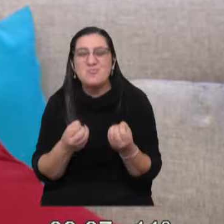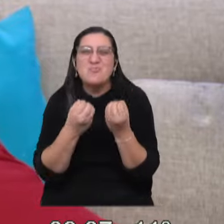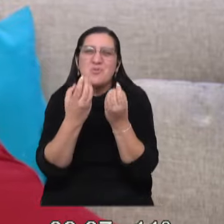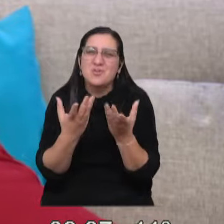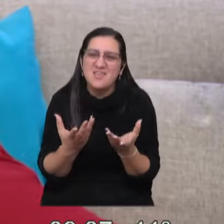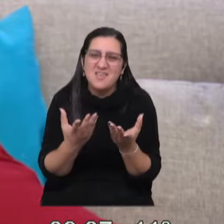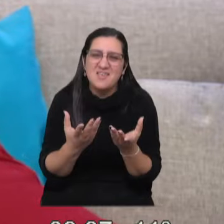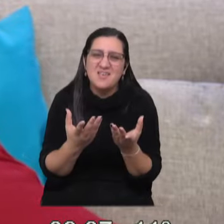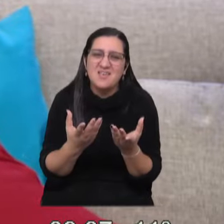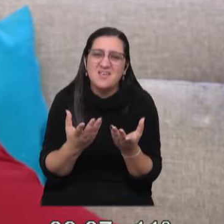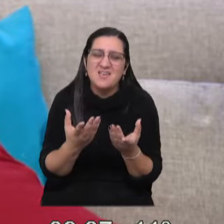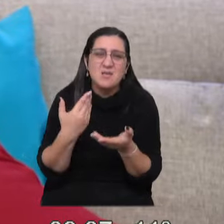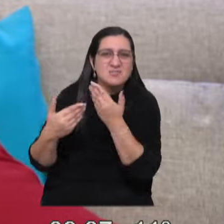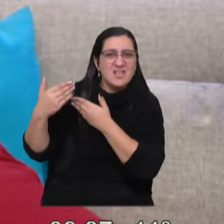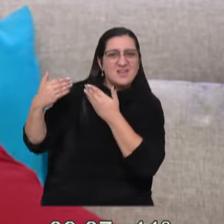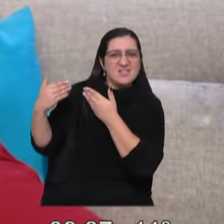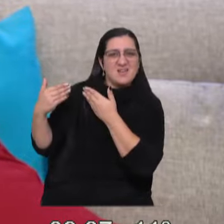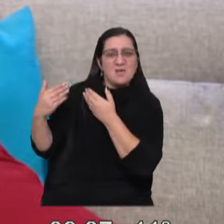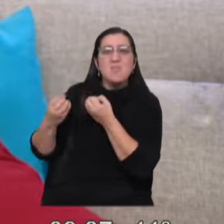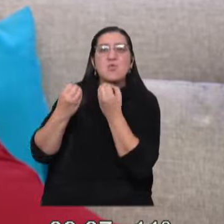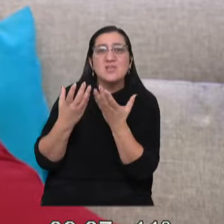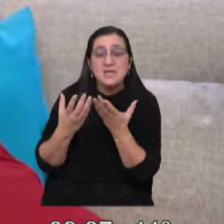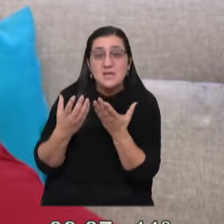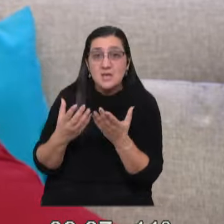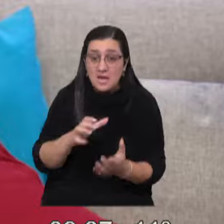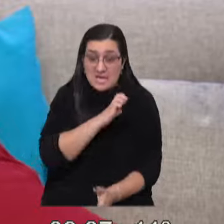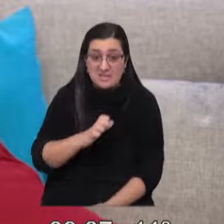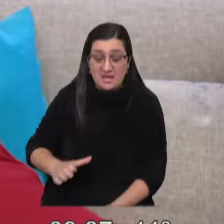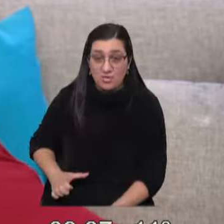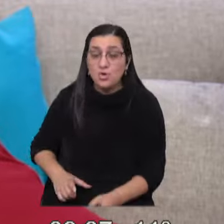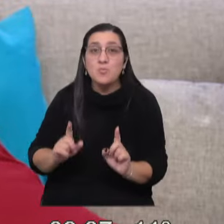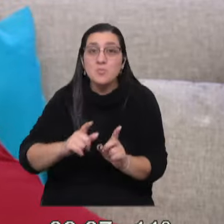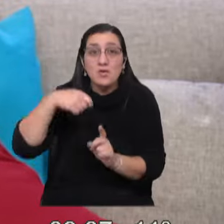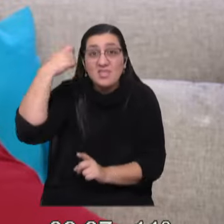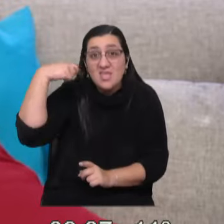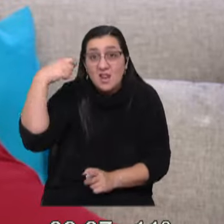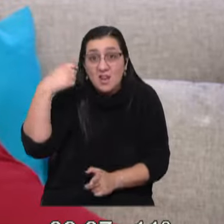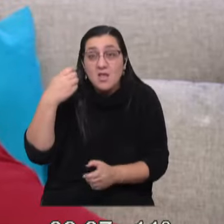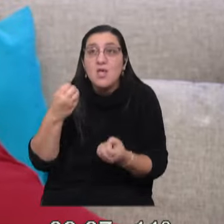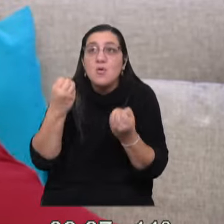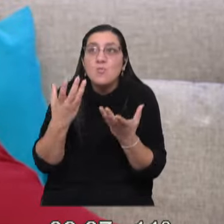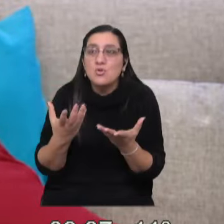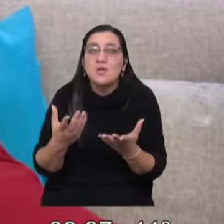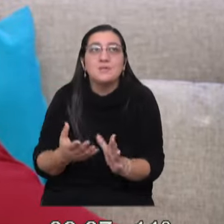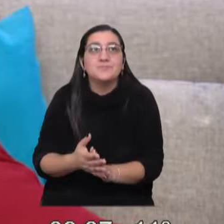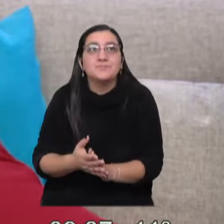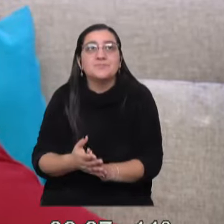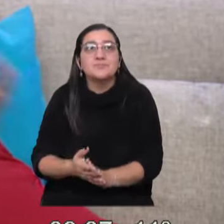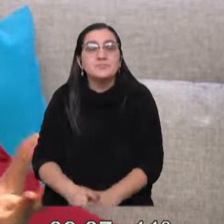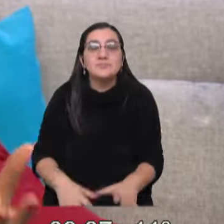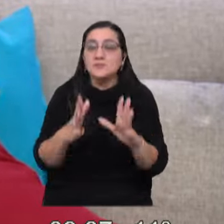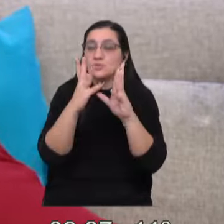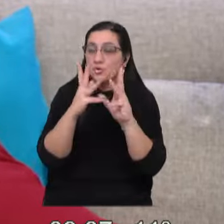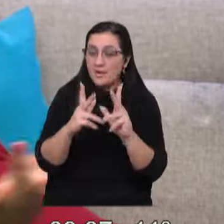este vamos a querer dar Un paso atrás por qué como estado como pasó con antel no Por qué como organismos que